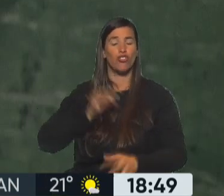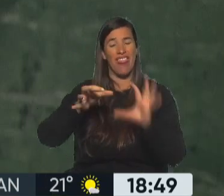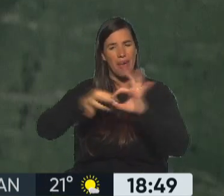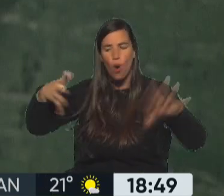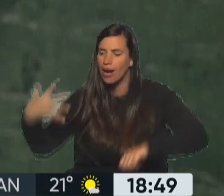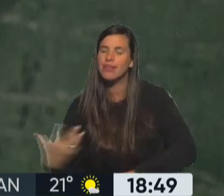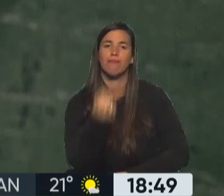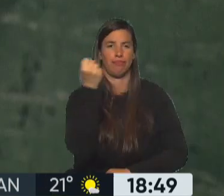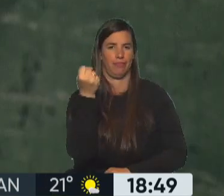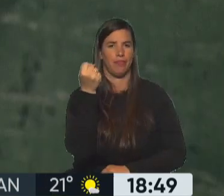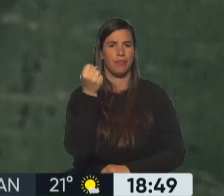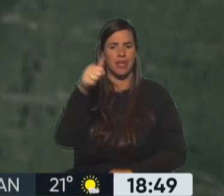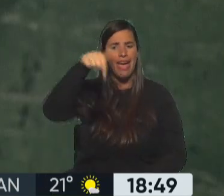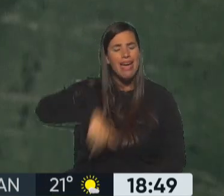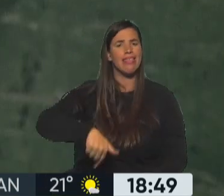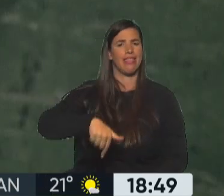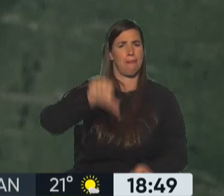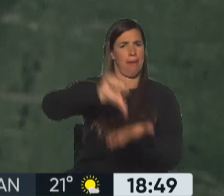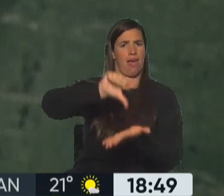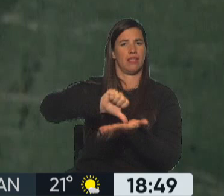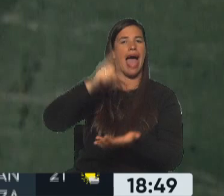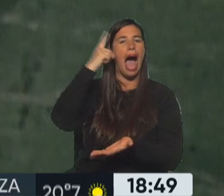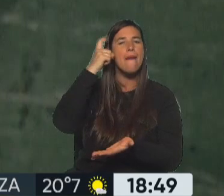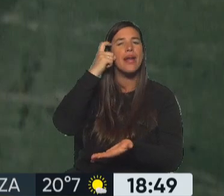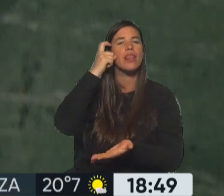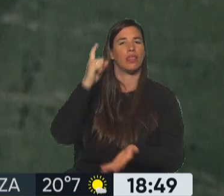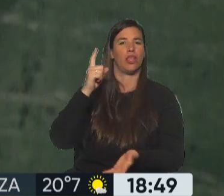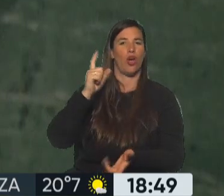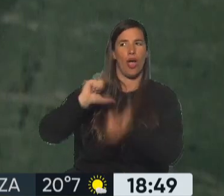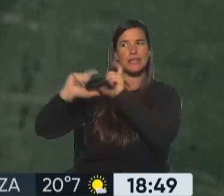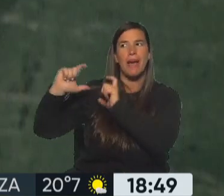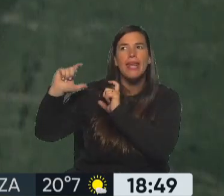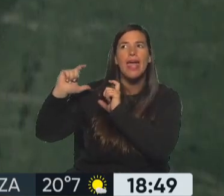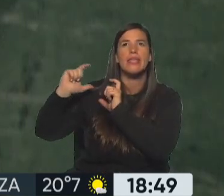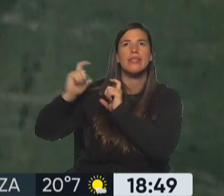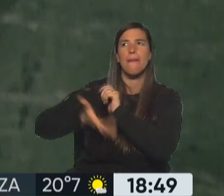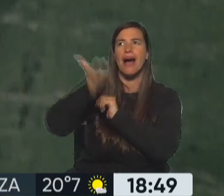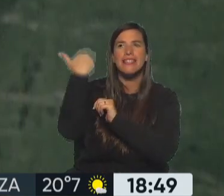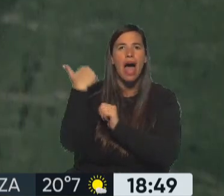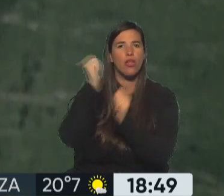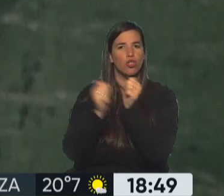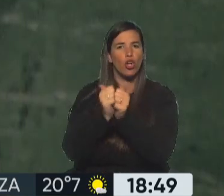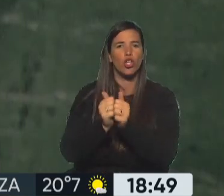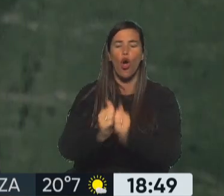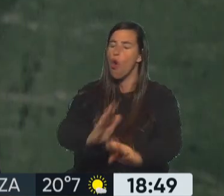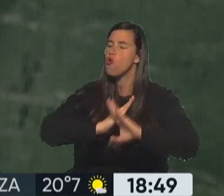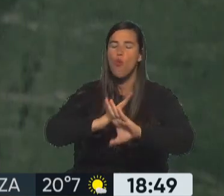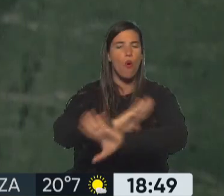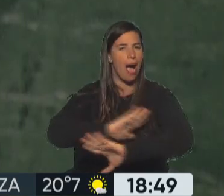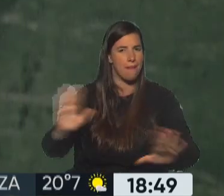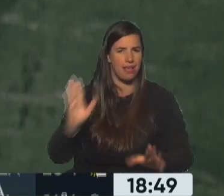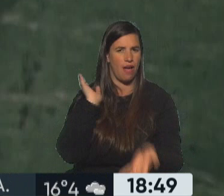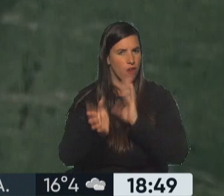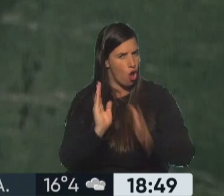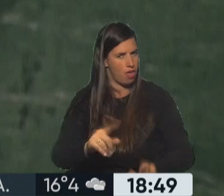pasado histórico a decir nunca más a las violaciones a los derechos humanos y que ha promovido como política de